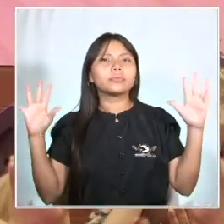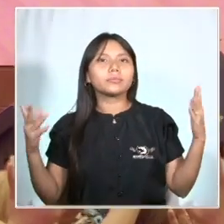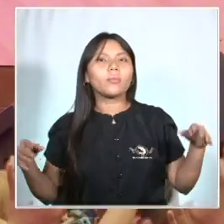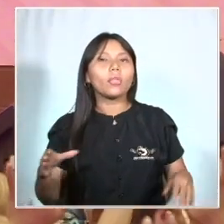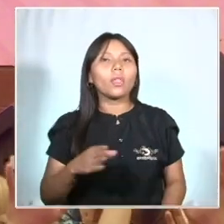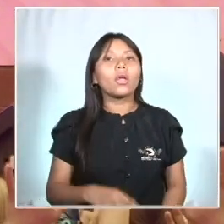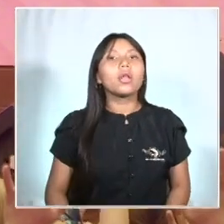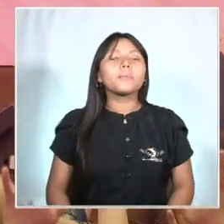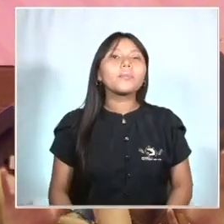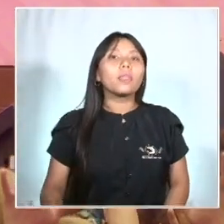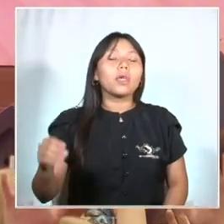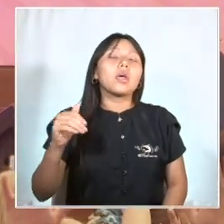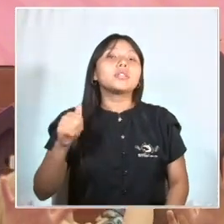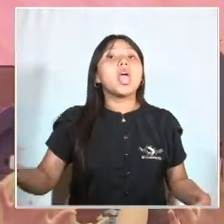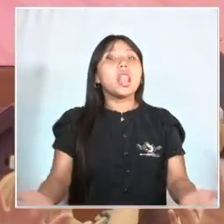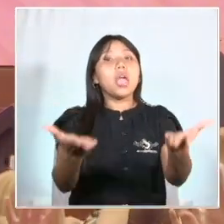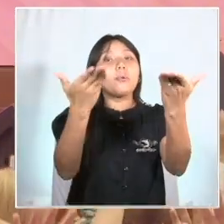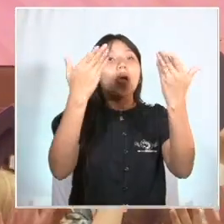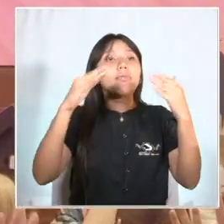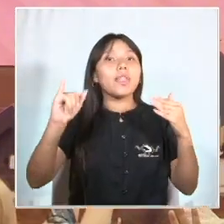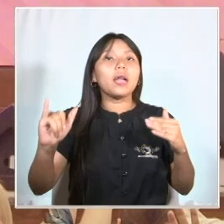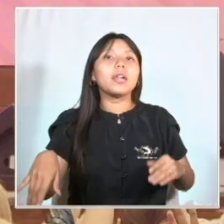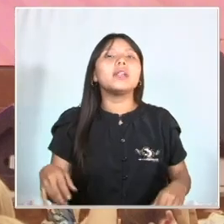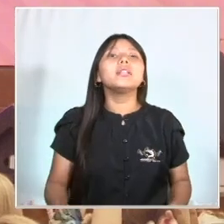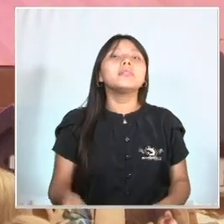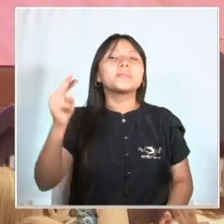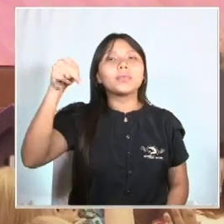Y se levanta el nivel de expectativa en este auditorio.